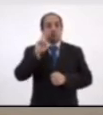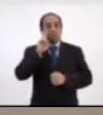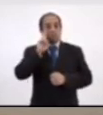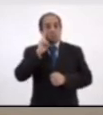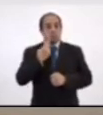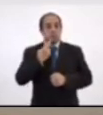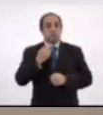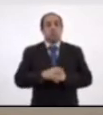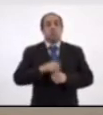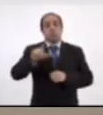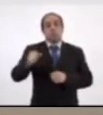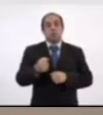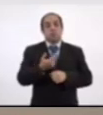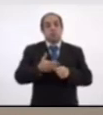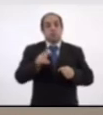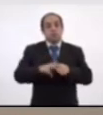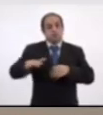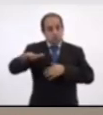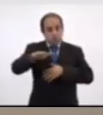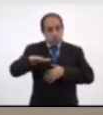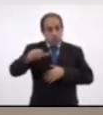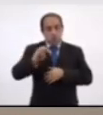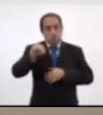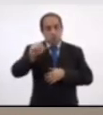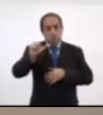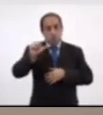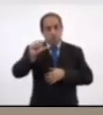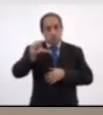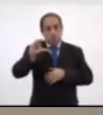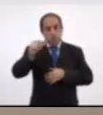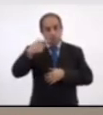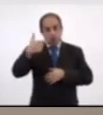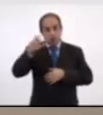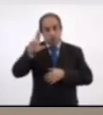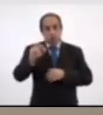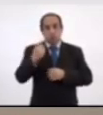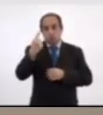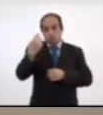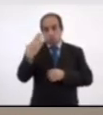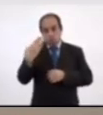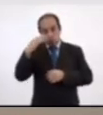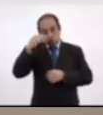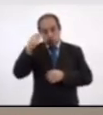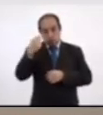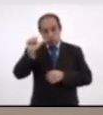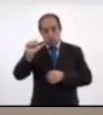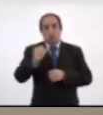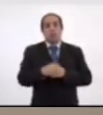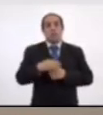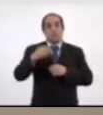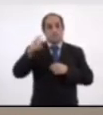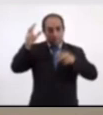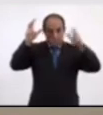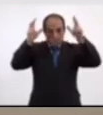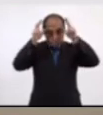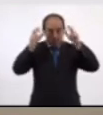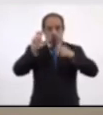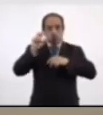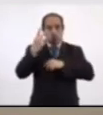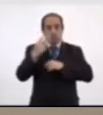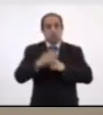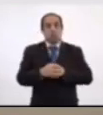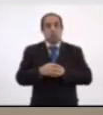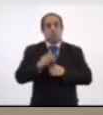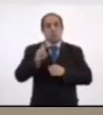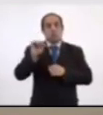y después los hospitales de zona, el MacGregor, la 1A Venados, la 32 allá en Villacuapa,